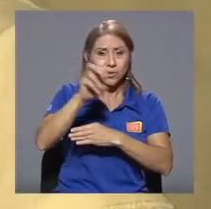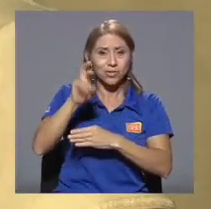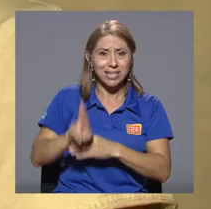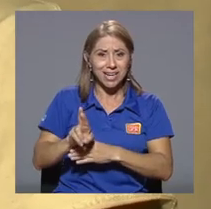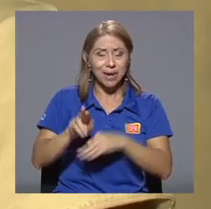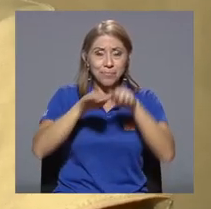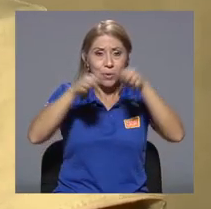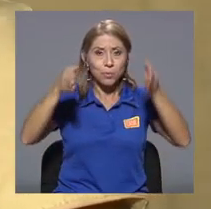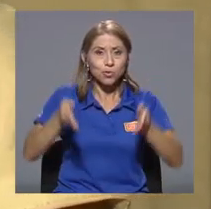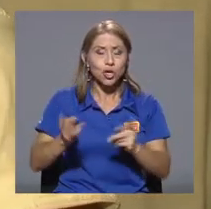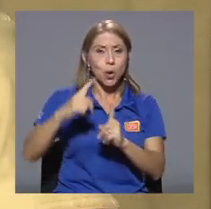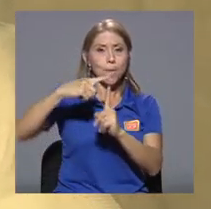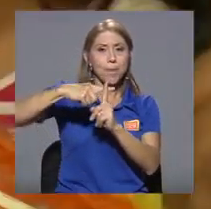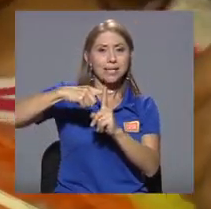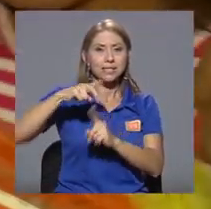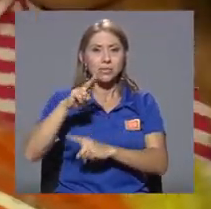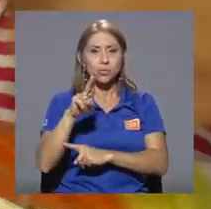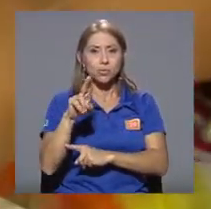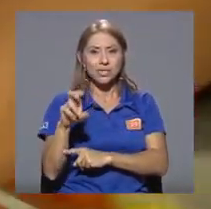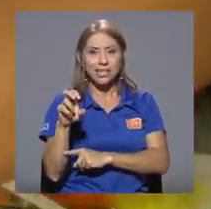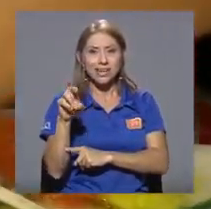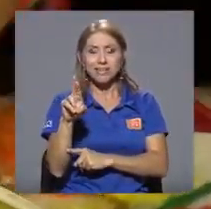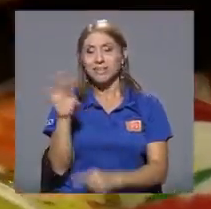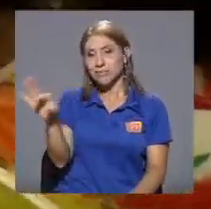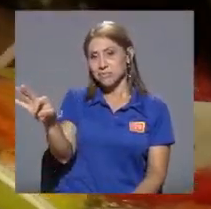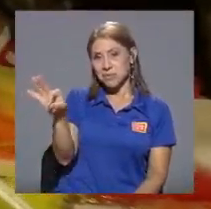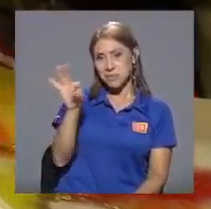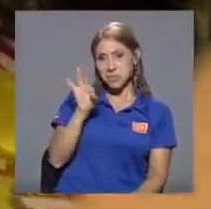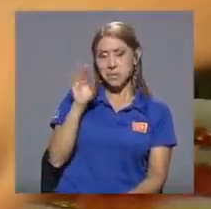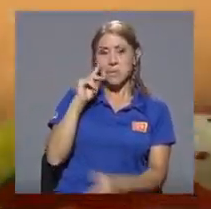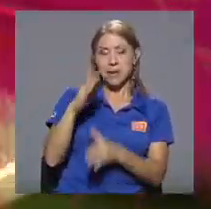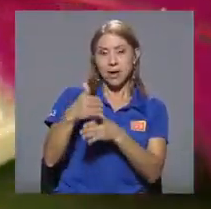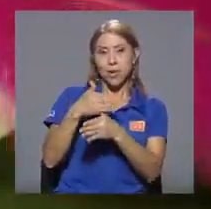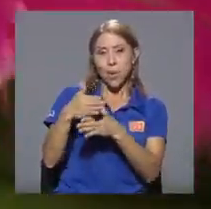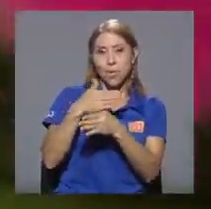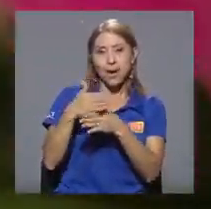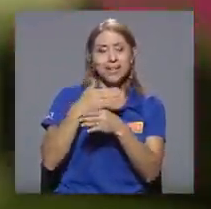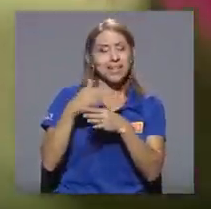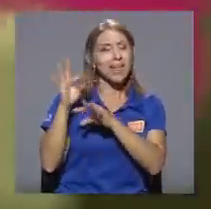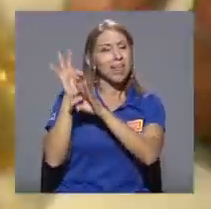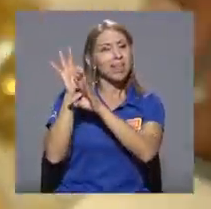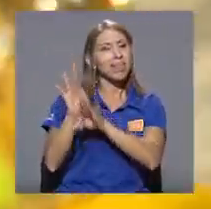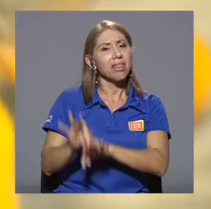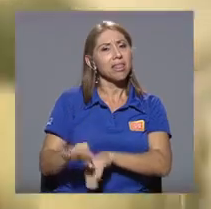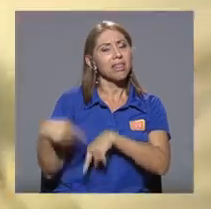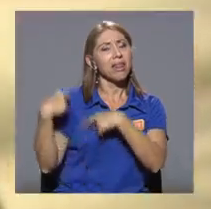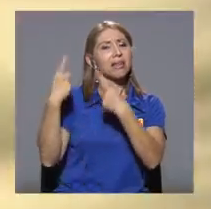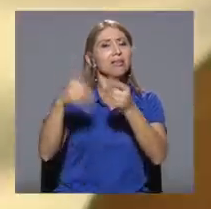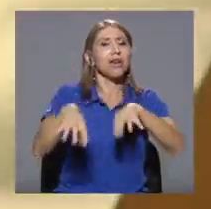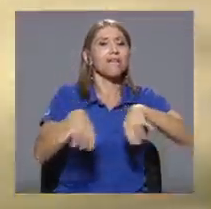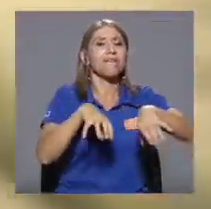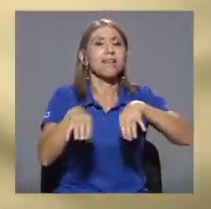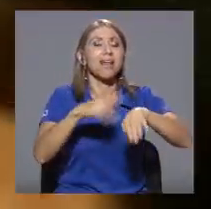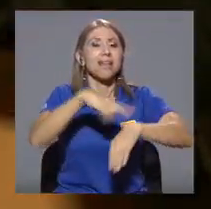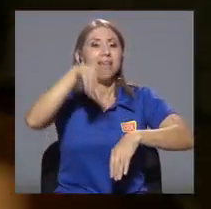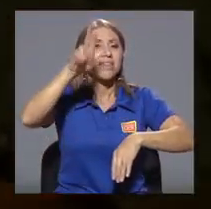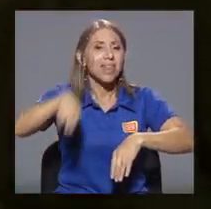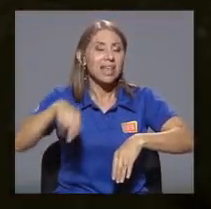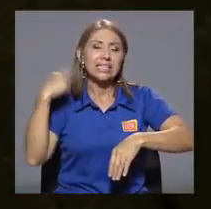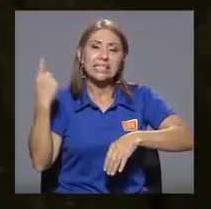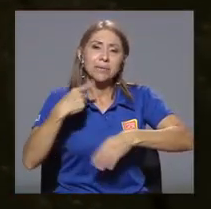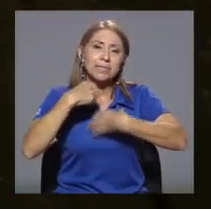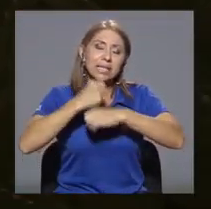Museo Más UCR, como el invitado para compartir la tradicional velada navideña que cada diciembre tiene lugar en